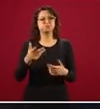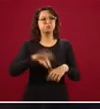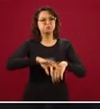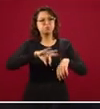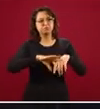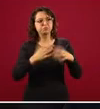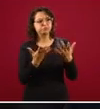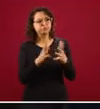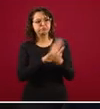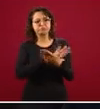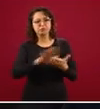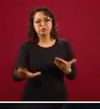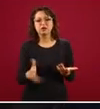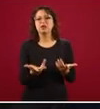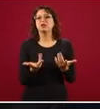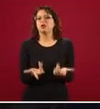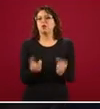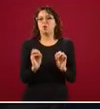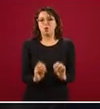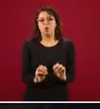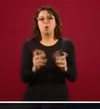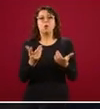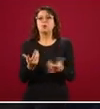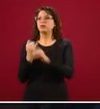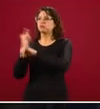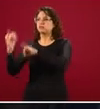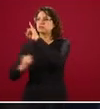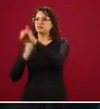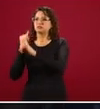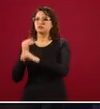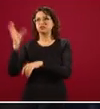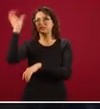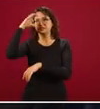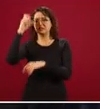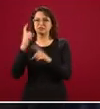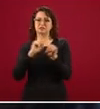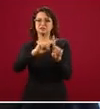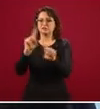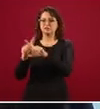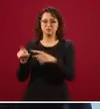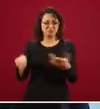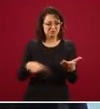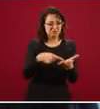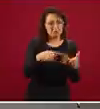o no son convenientes dados los estándares científicos y técnicos